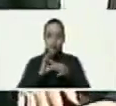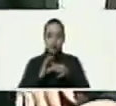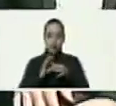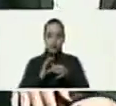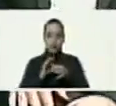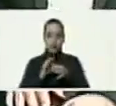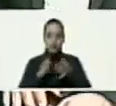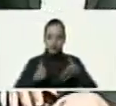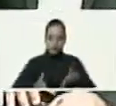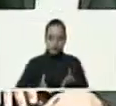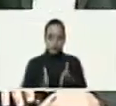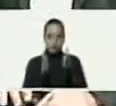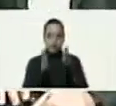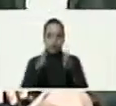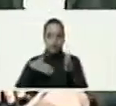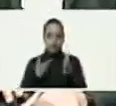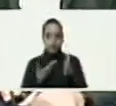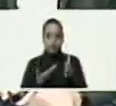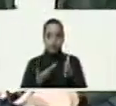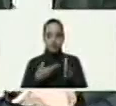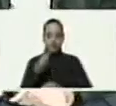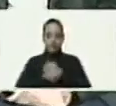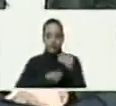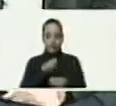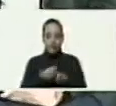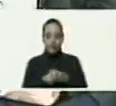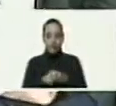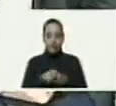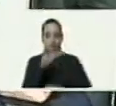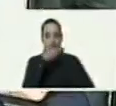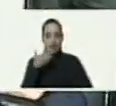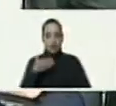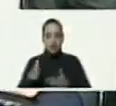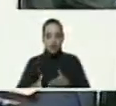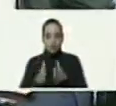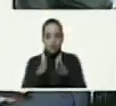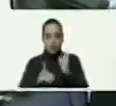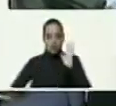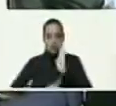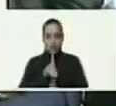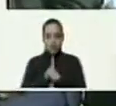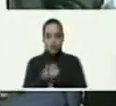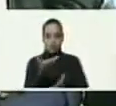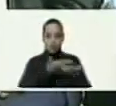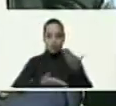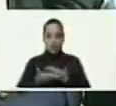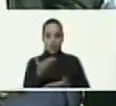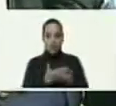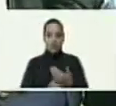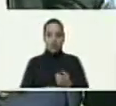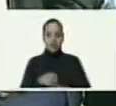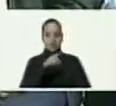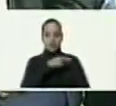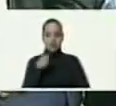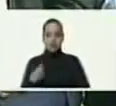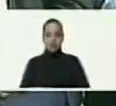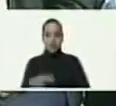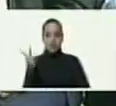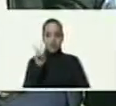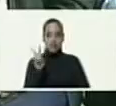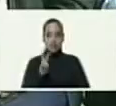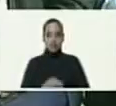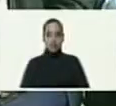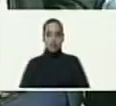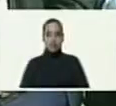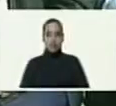y la ruta ha allanado el camino para el desarrollo y la cooperación entre China y Venezuela. La